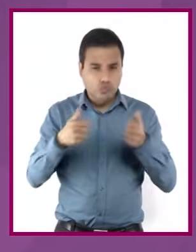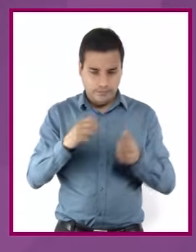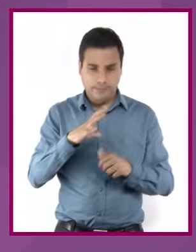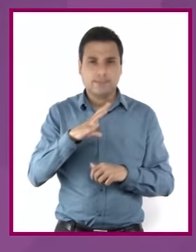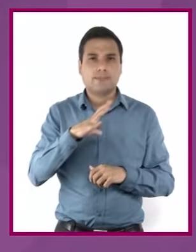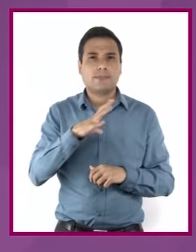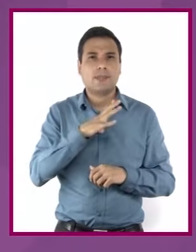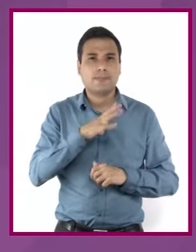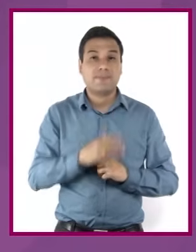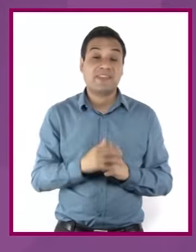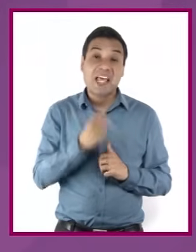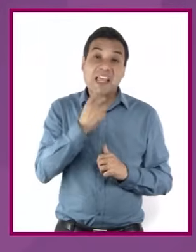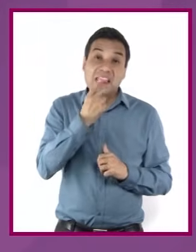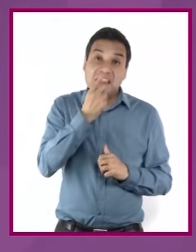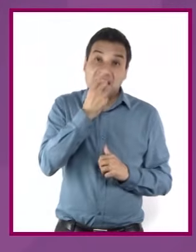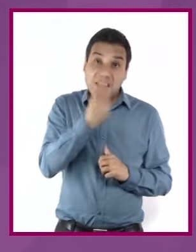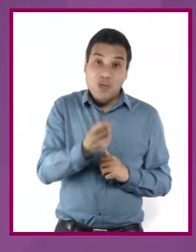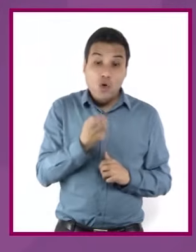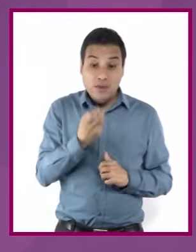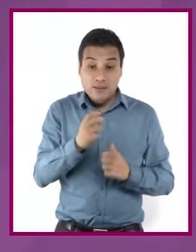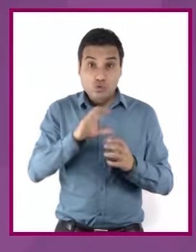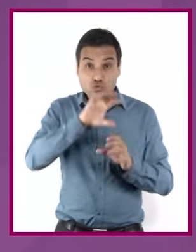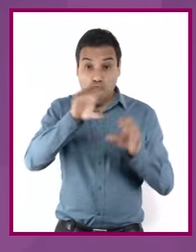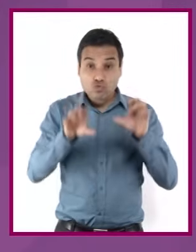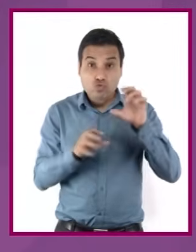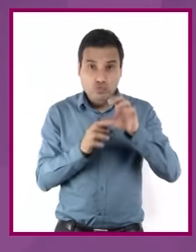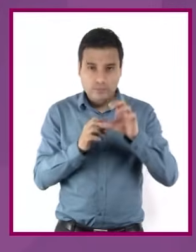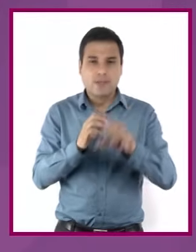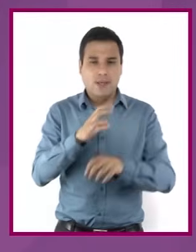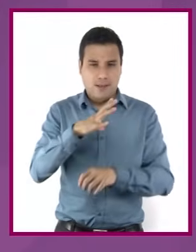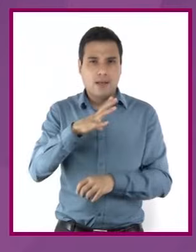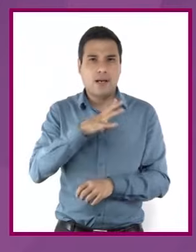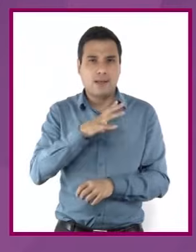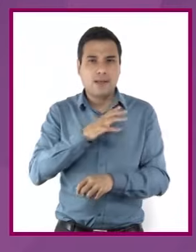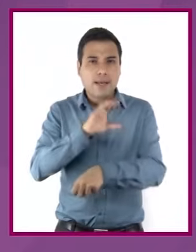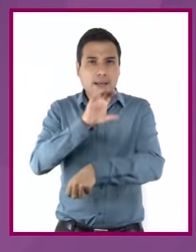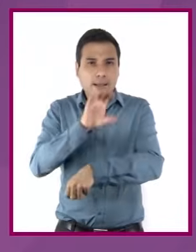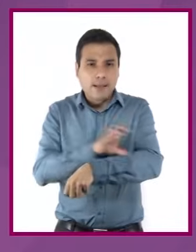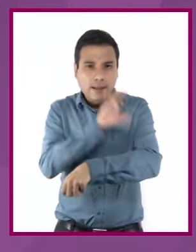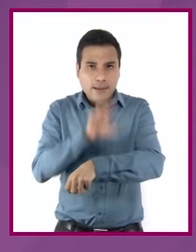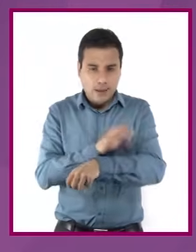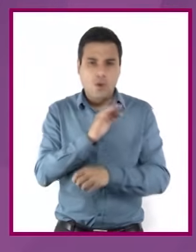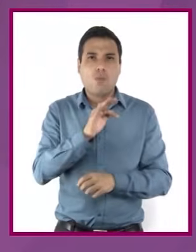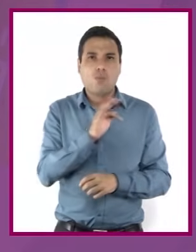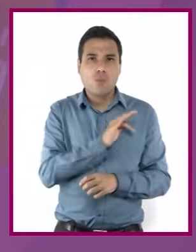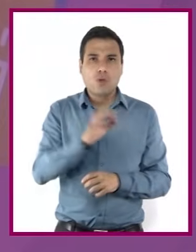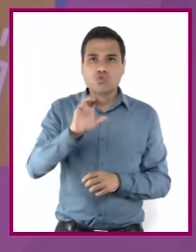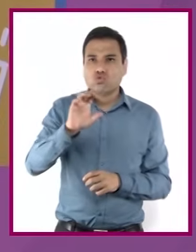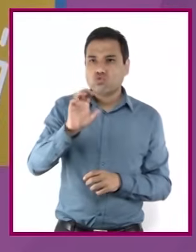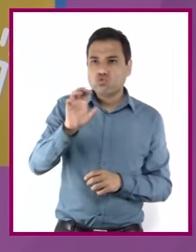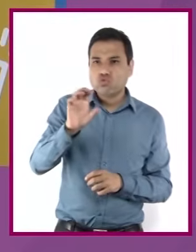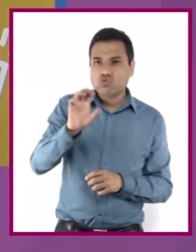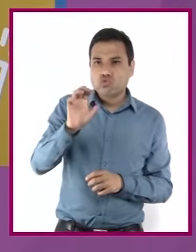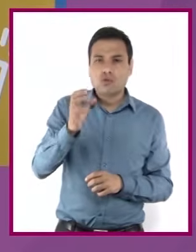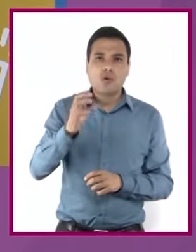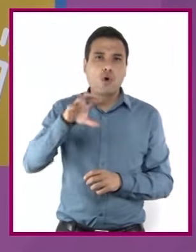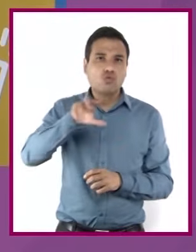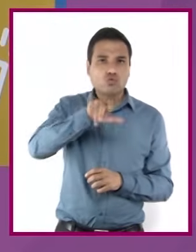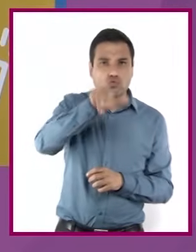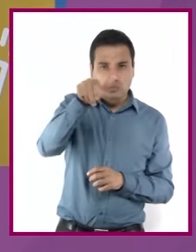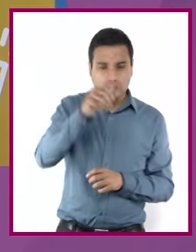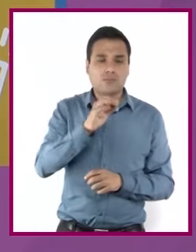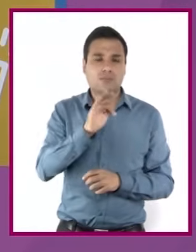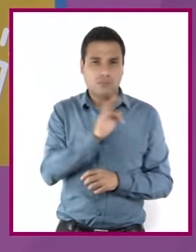definida. Supuso que dichas partículas podían tener energía asociada a la rotación y vibración, además de la asociada a